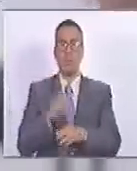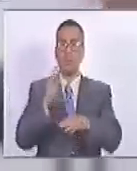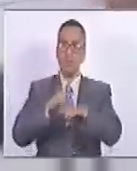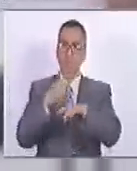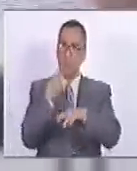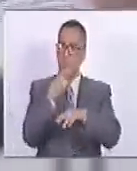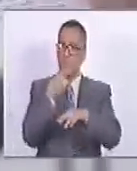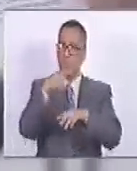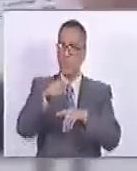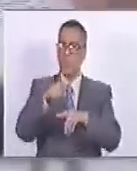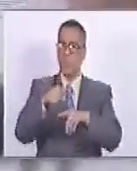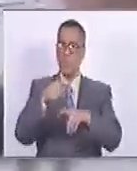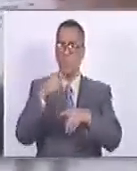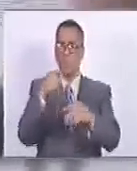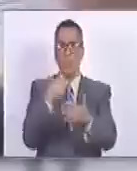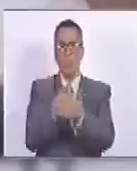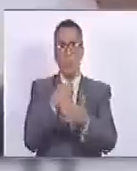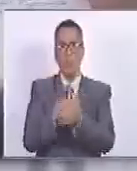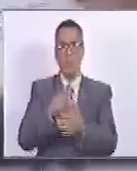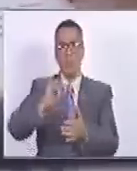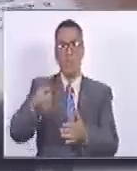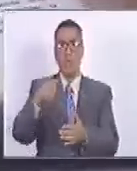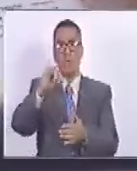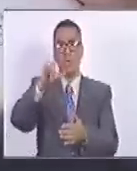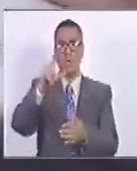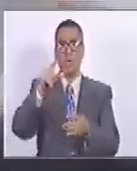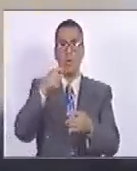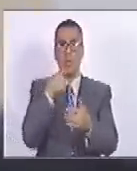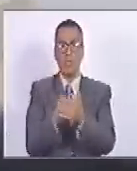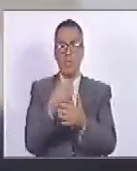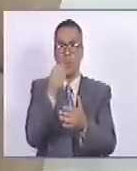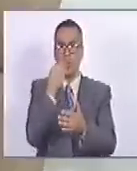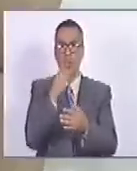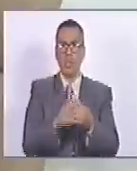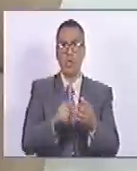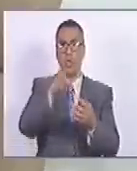Ocúpense de lo que se ha gastado Leopoldo López Gil en aguardiente, en las dietas que le dan,